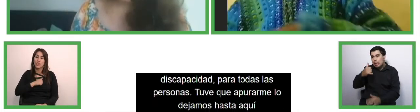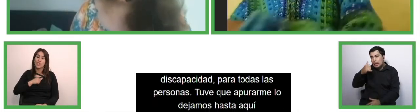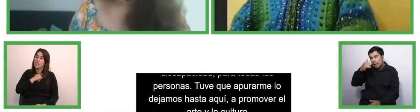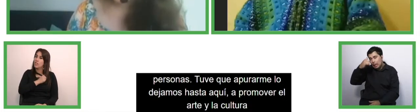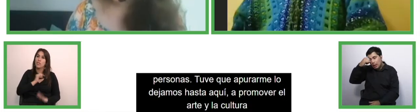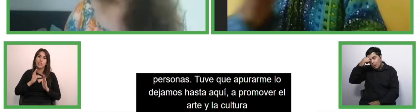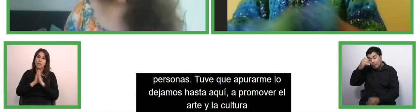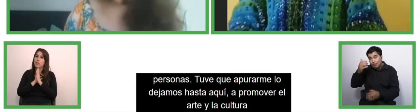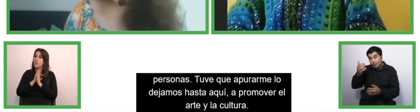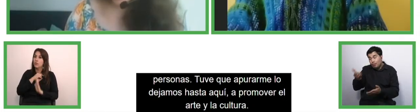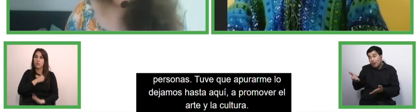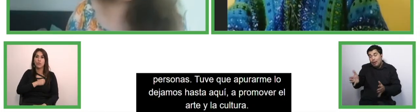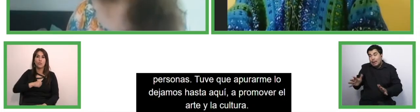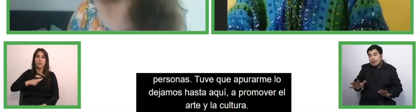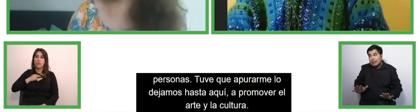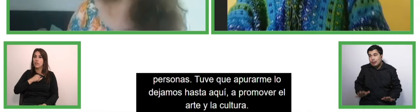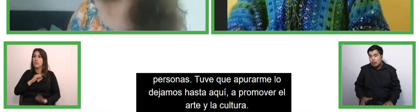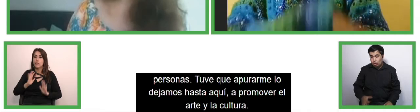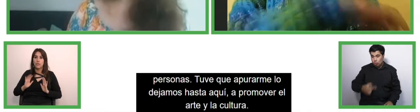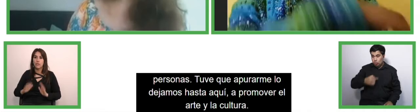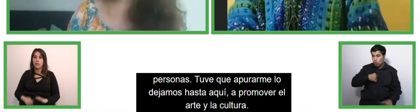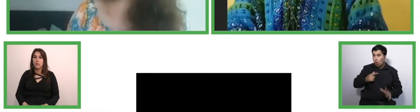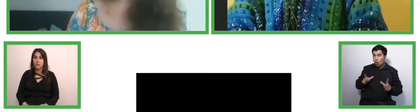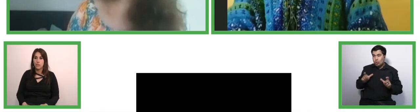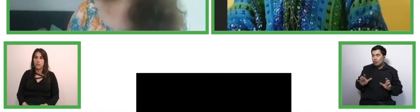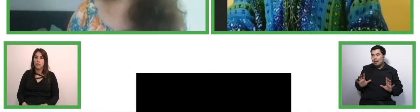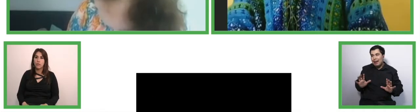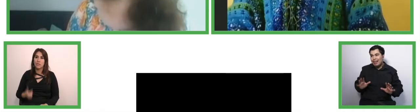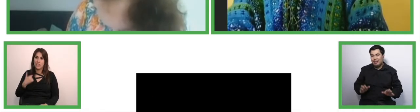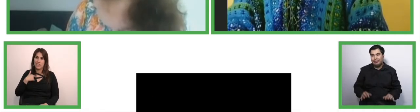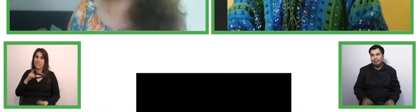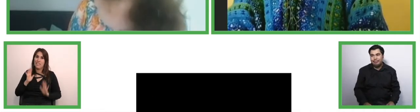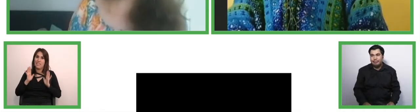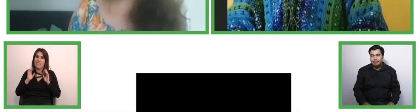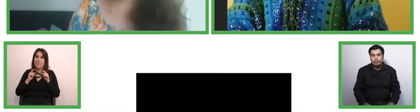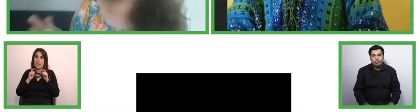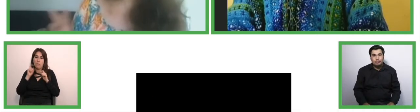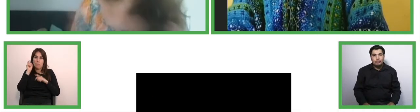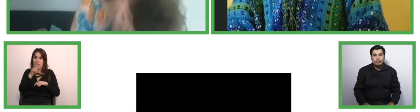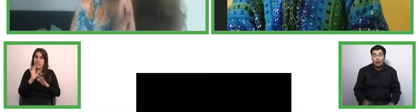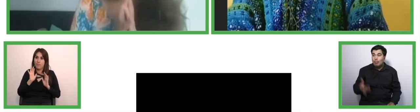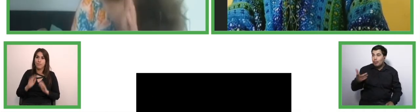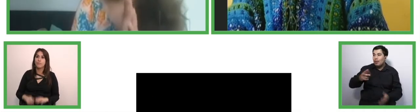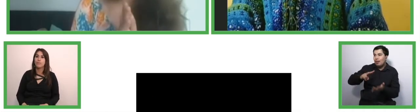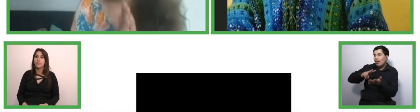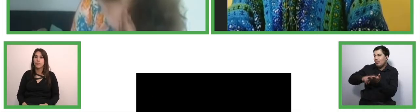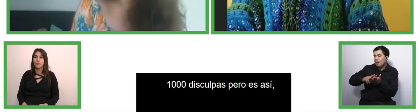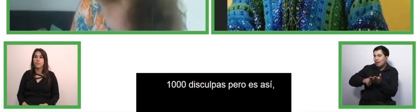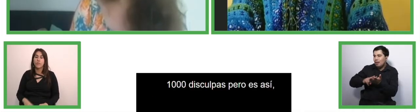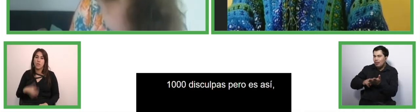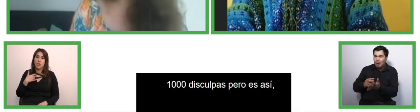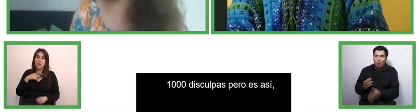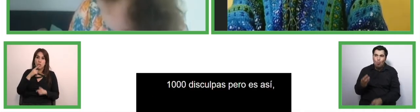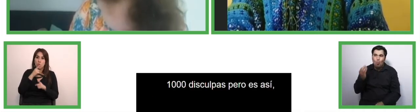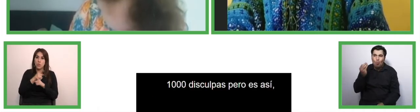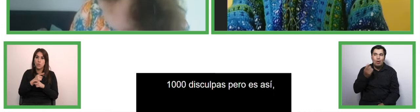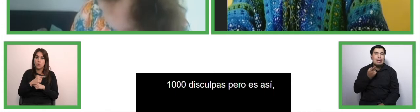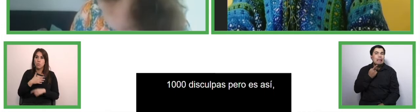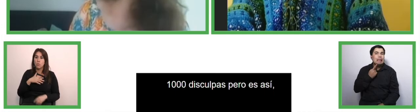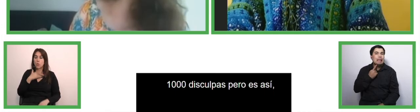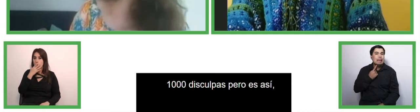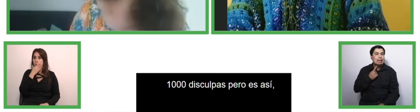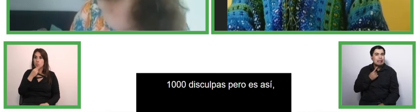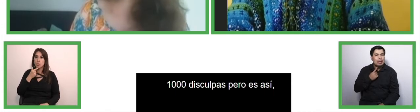así, no lo manejo yo. Pero la verdad, muy interesante